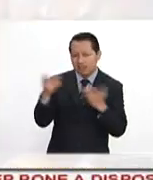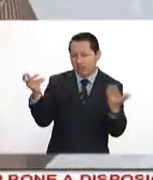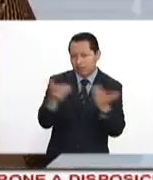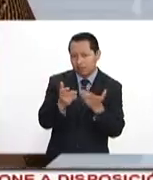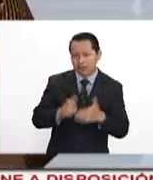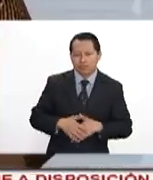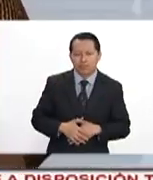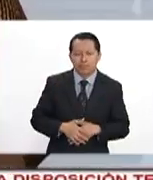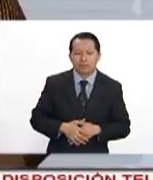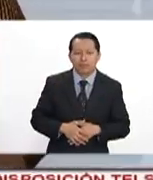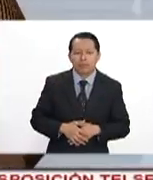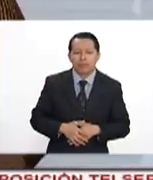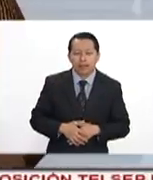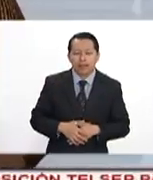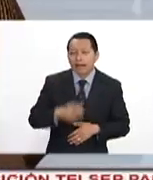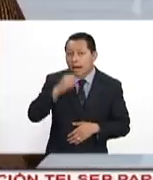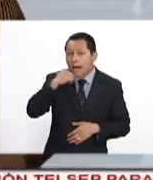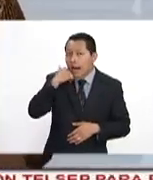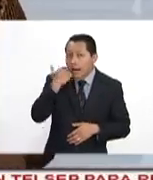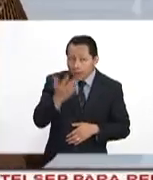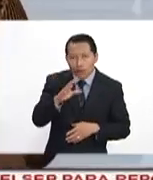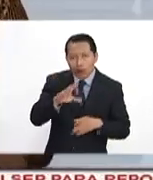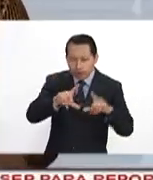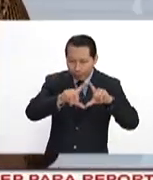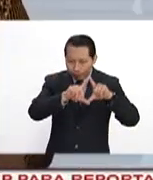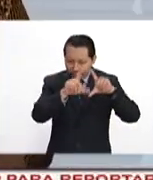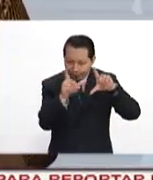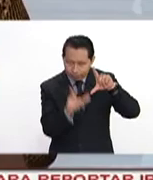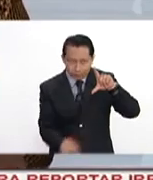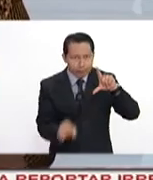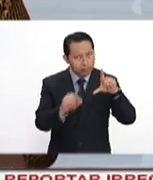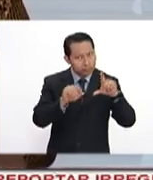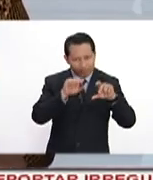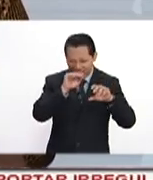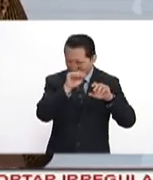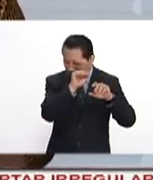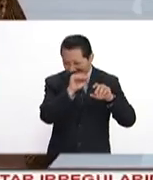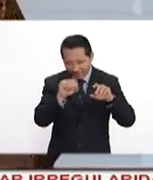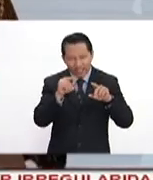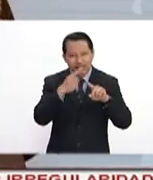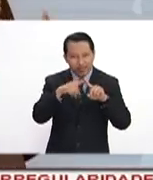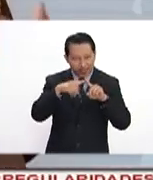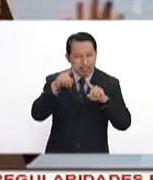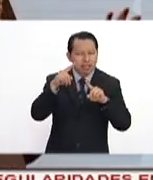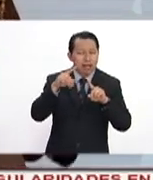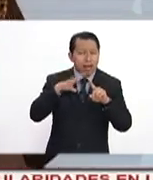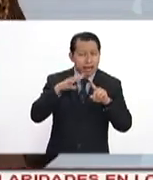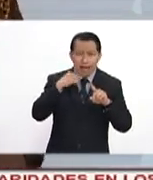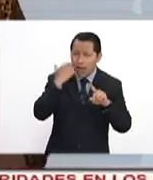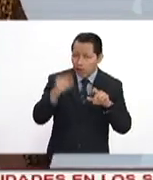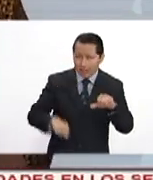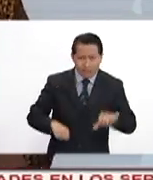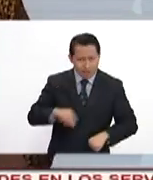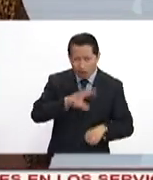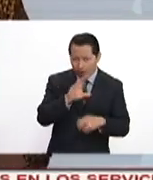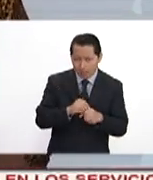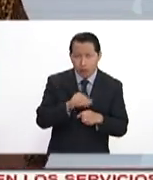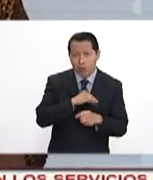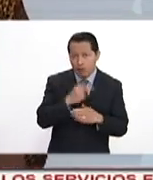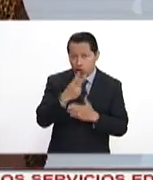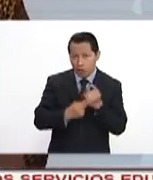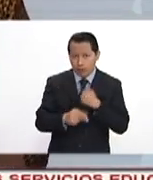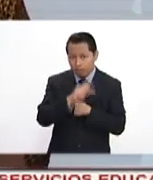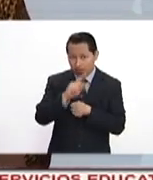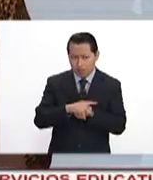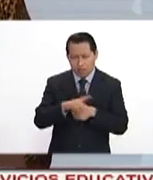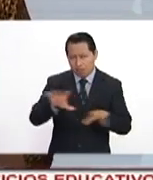país. Queremos estar a lo largo y ancho de todo el país con diversas actividades. Yo creo que en total entre los dos países vamos a sumar unas